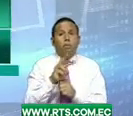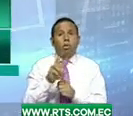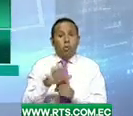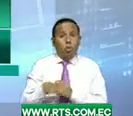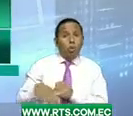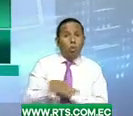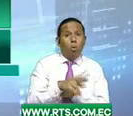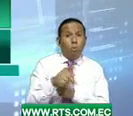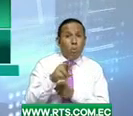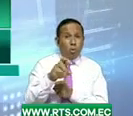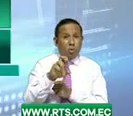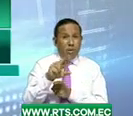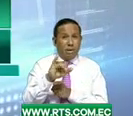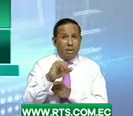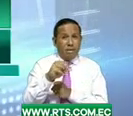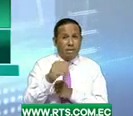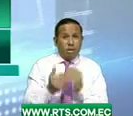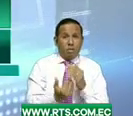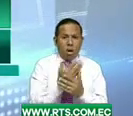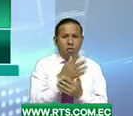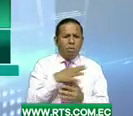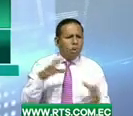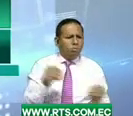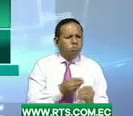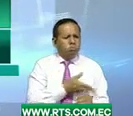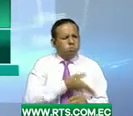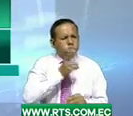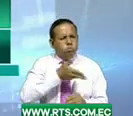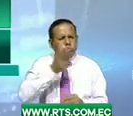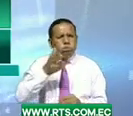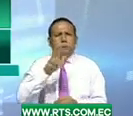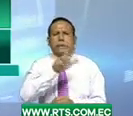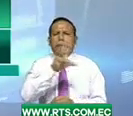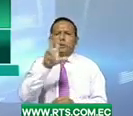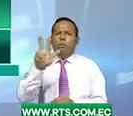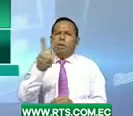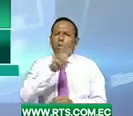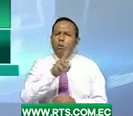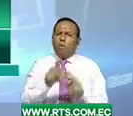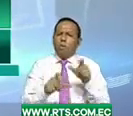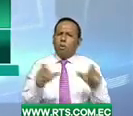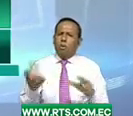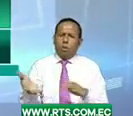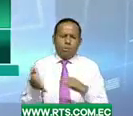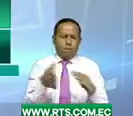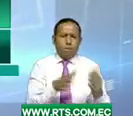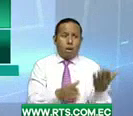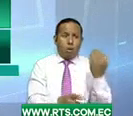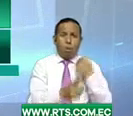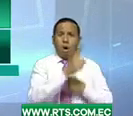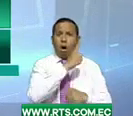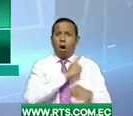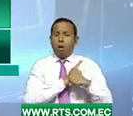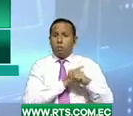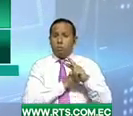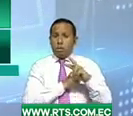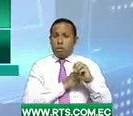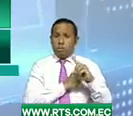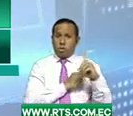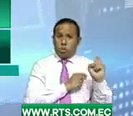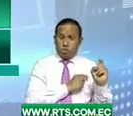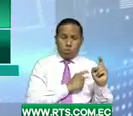han asesinado a 322 personas. En el mismo periodo del 2021 hubo